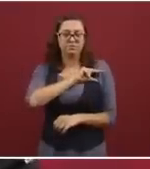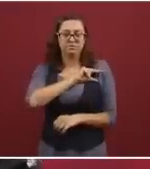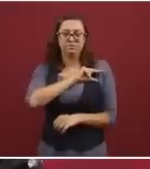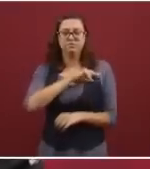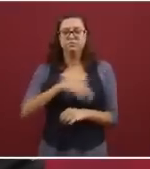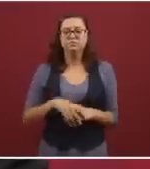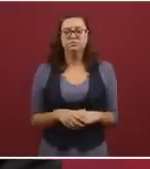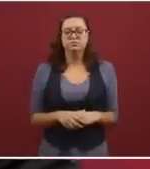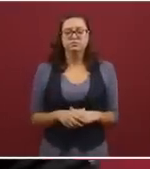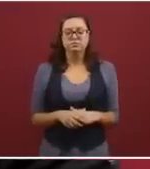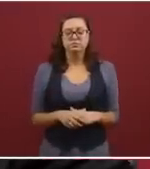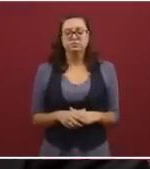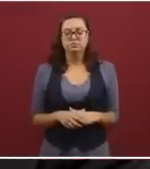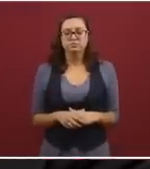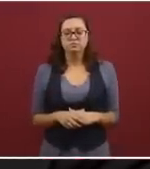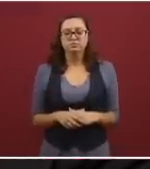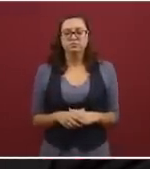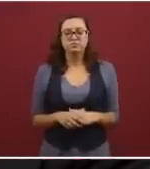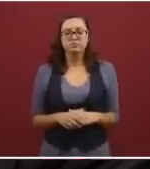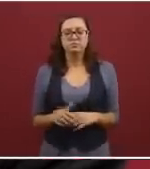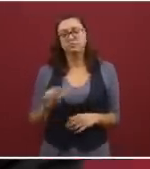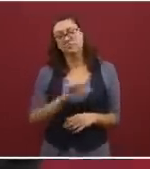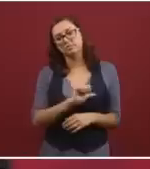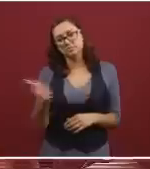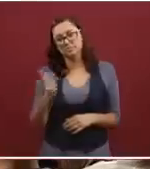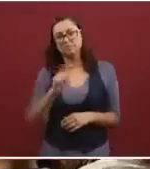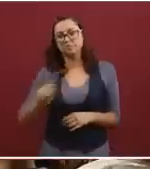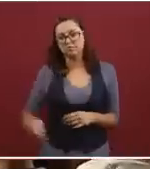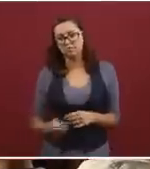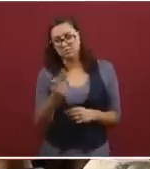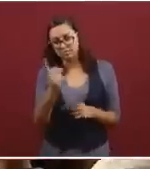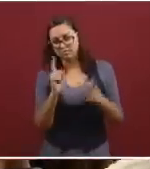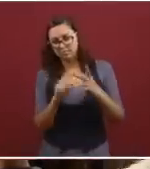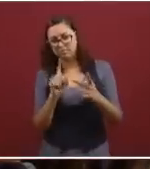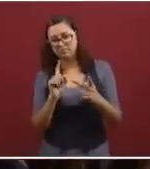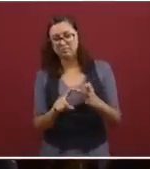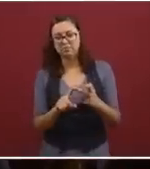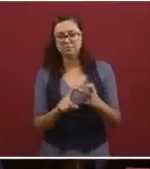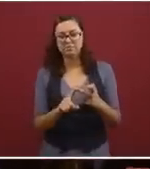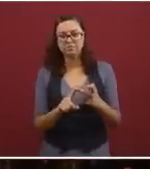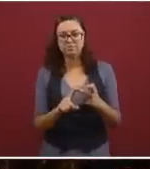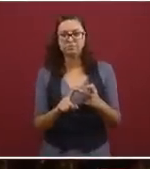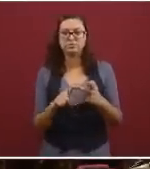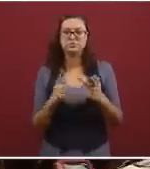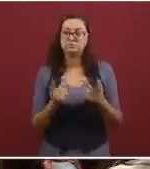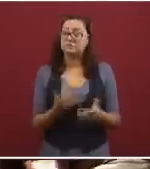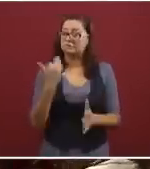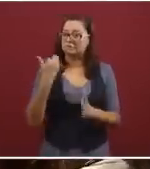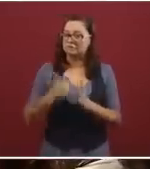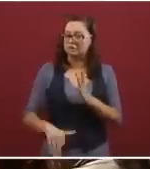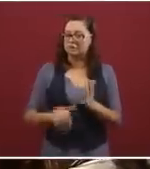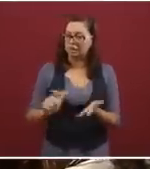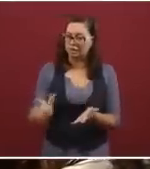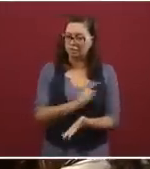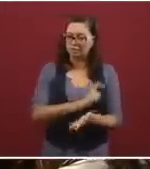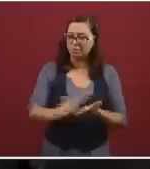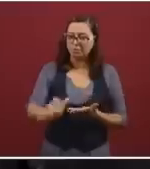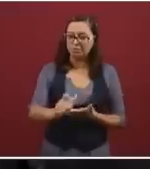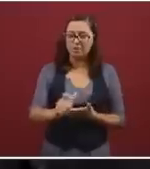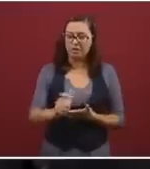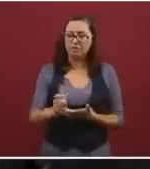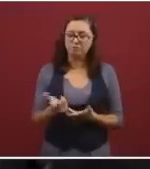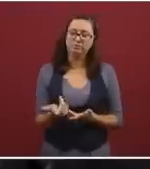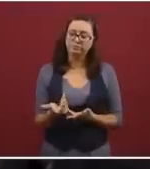y otra pregunta acerca de que había demoras en el pago a